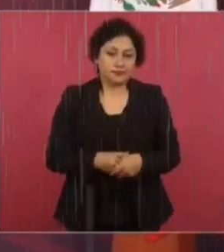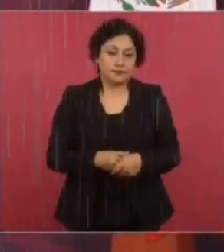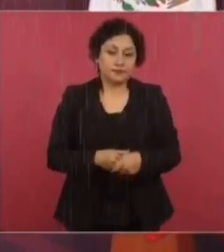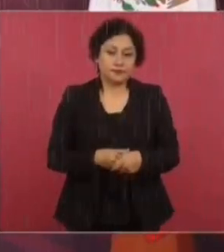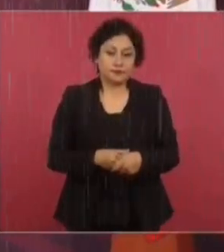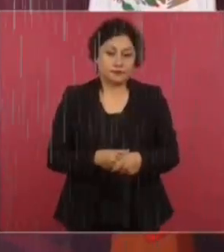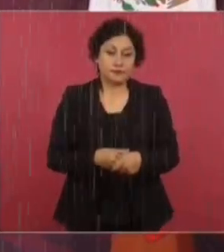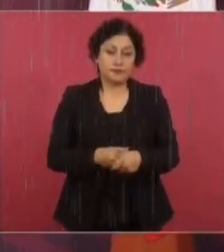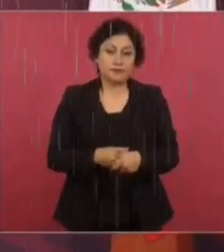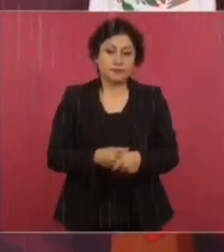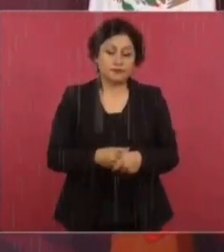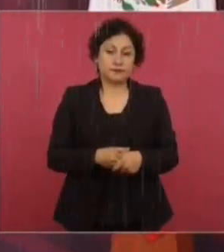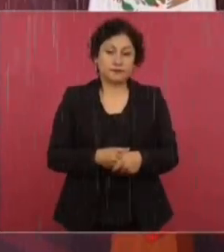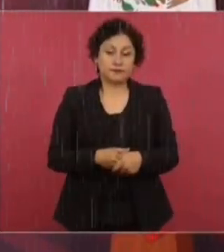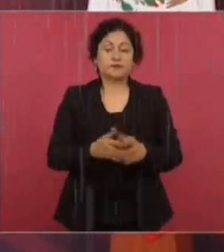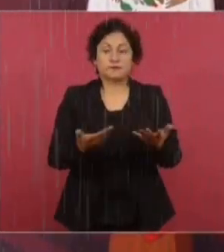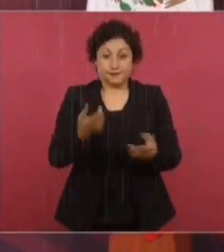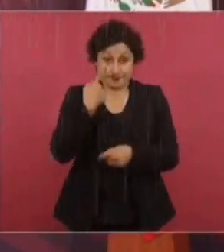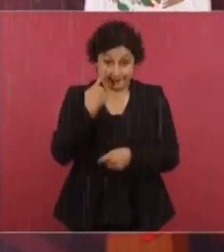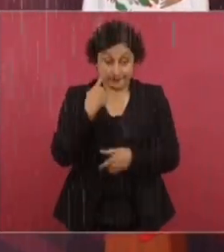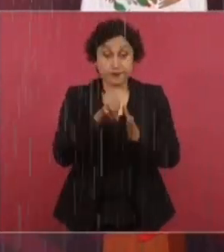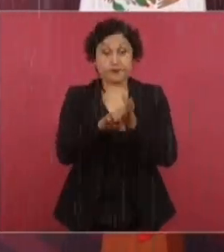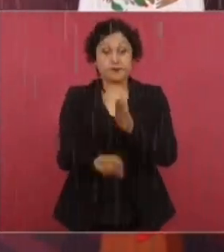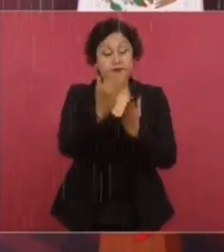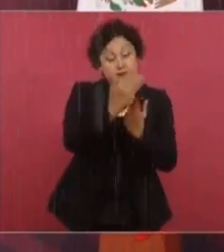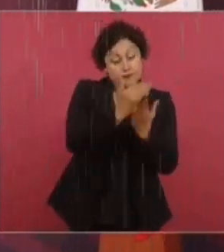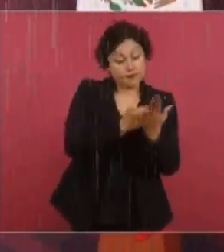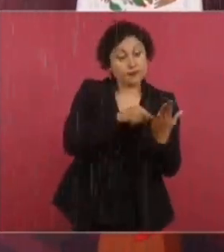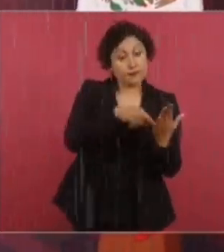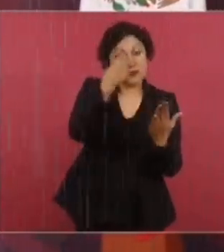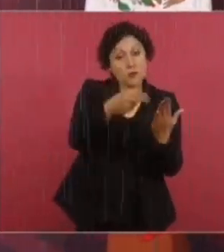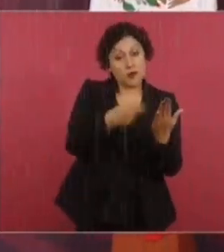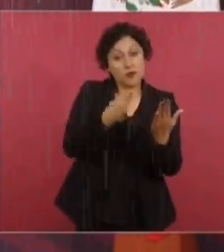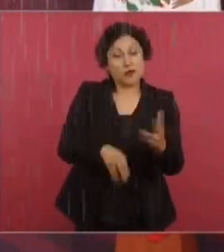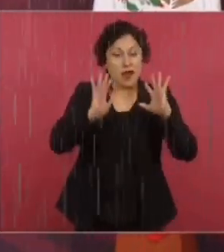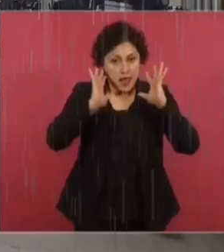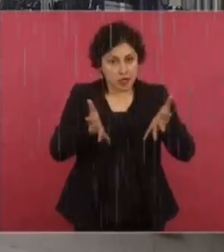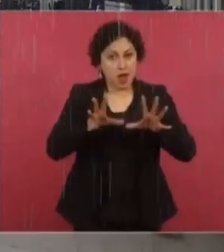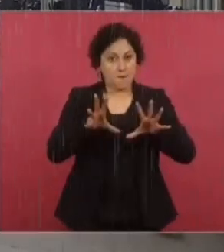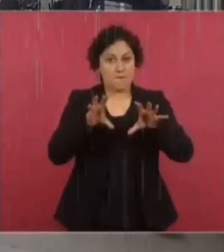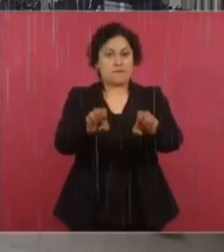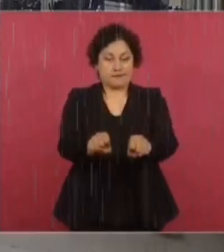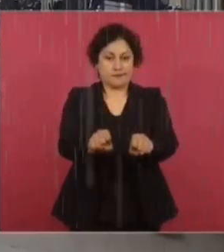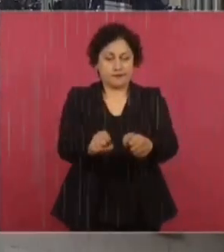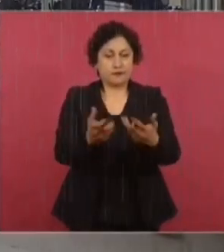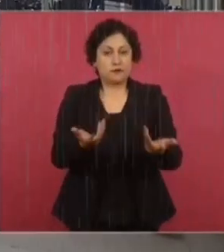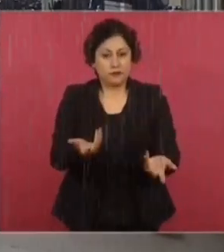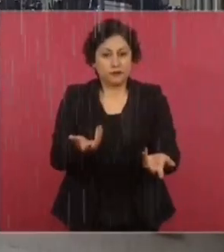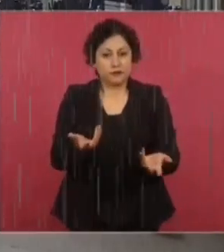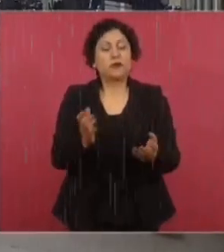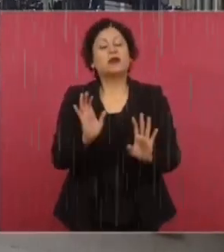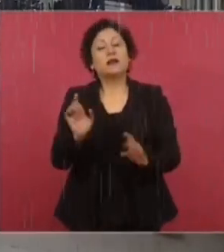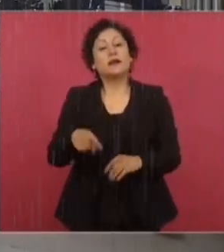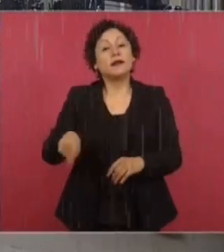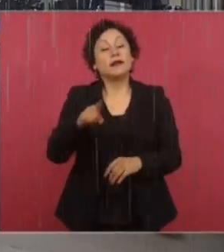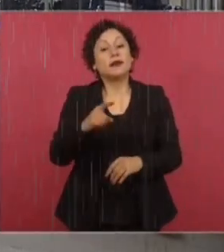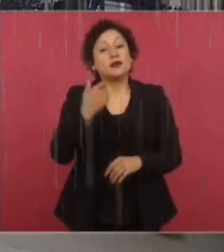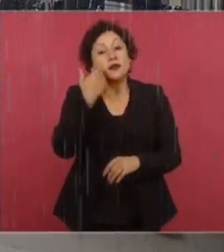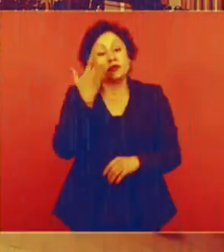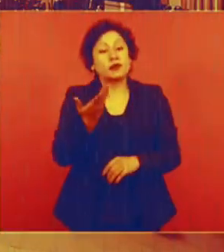la decisión de actuar quieren de último momento incorporar